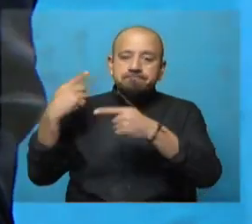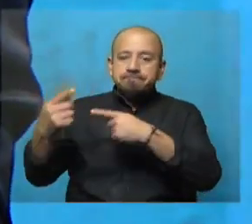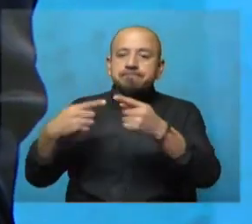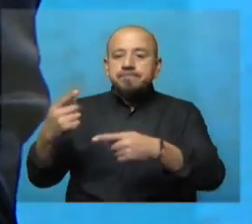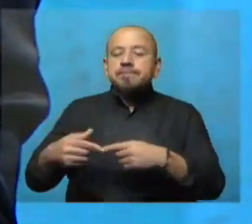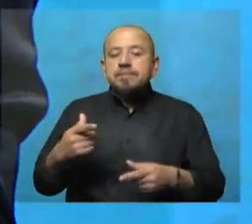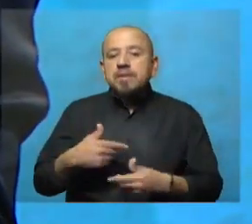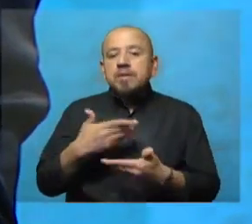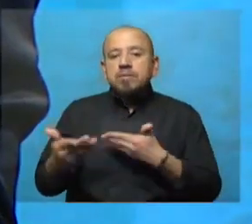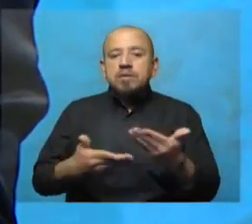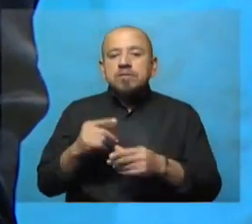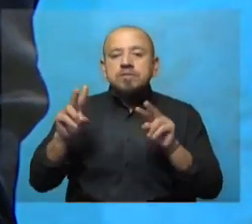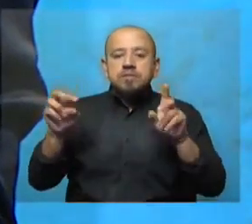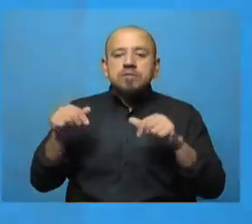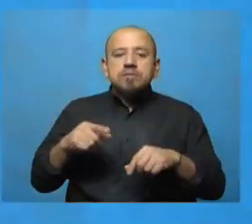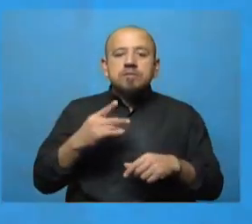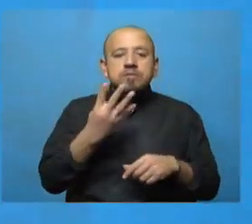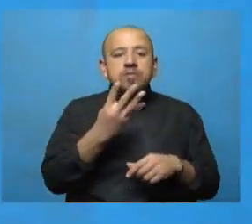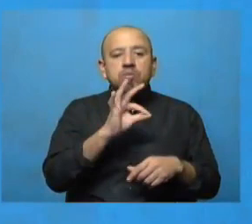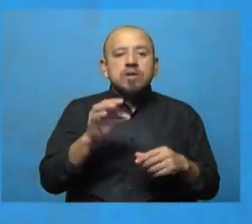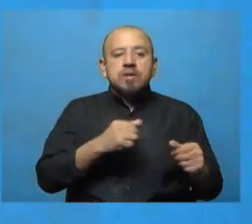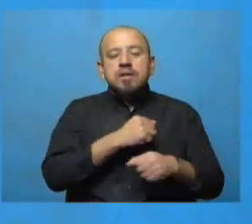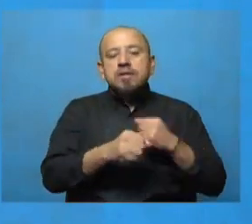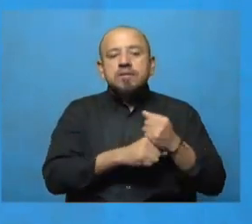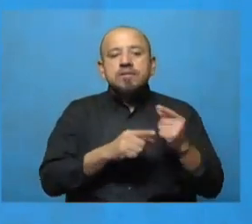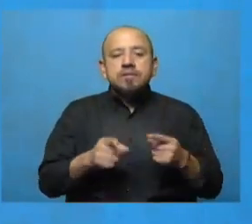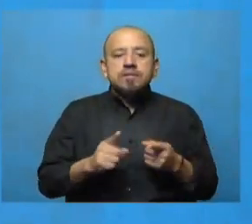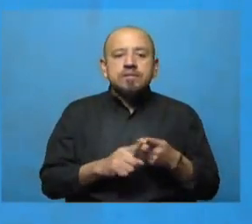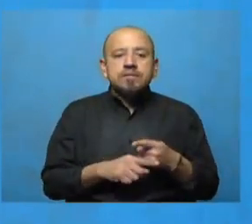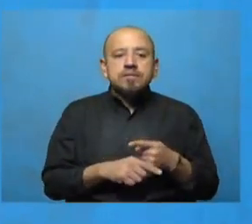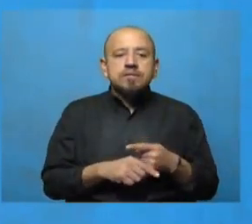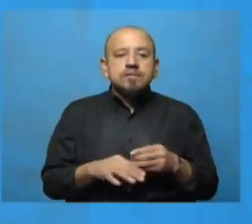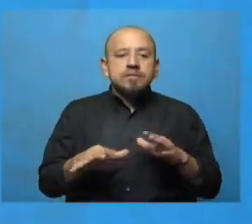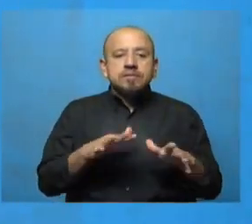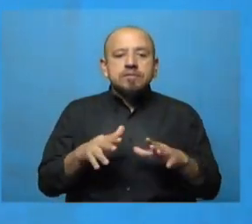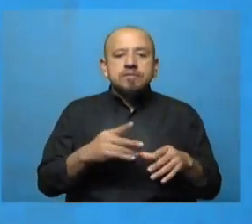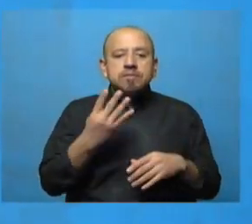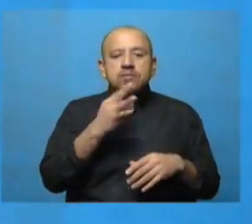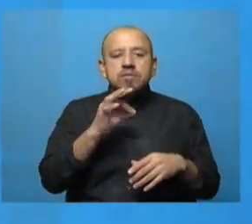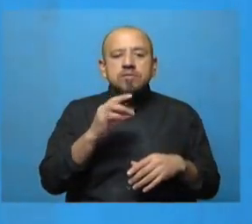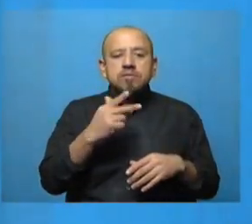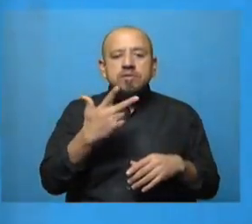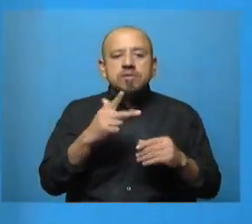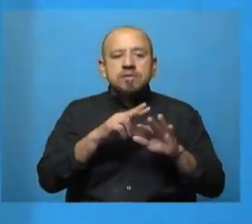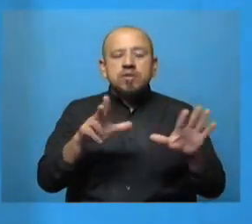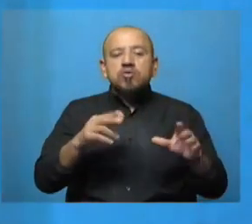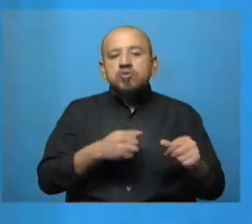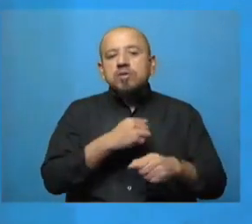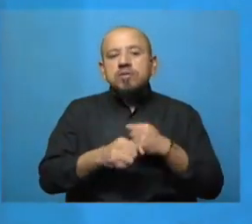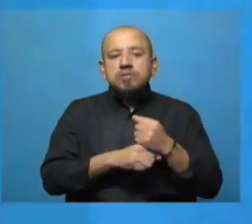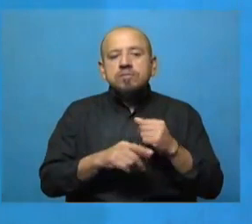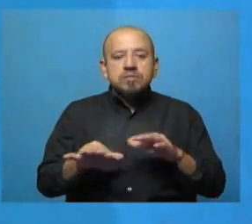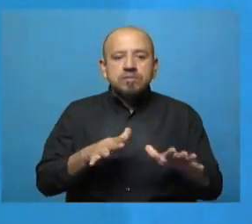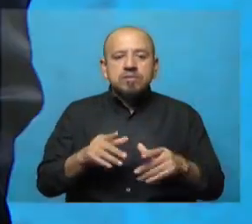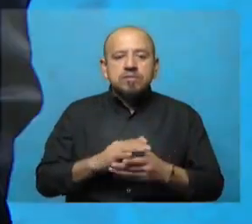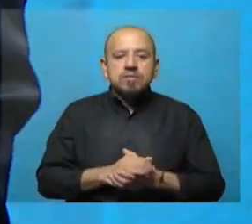se sigue compartiendo no tiene como 40 años cerca de 40 más o menos un 38 por ahí tiene